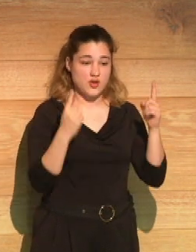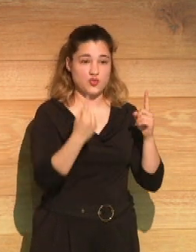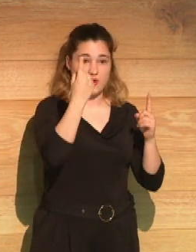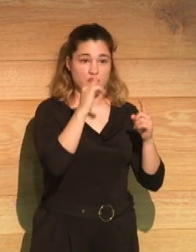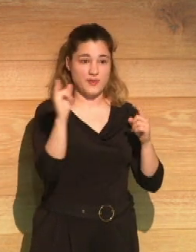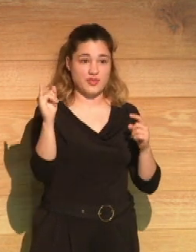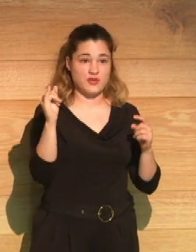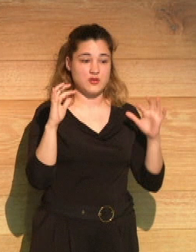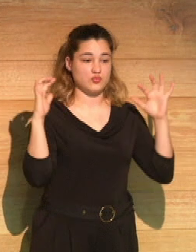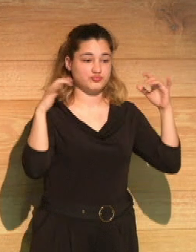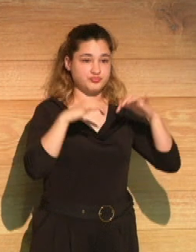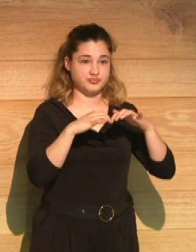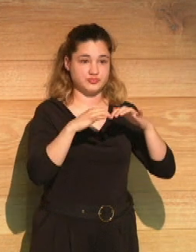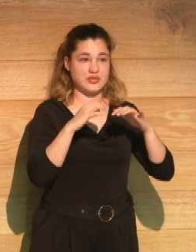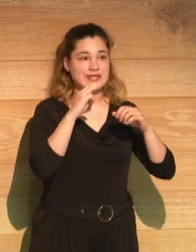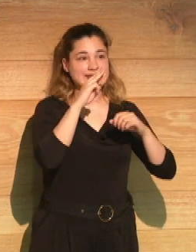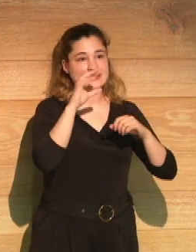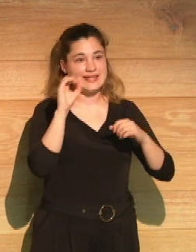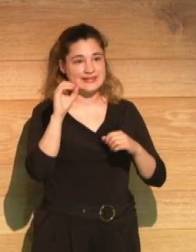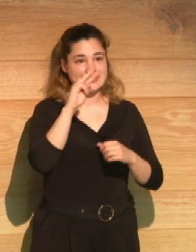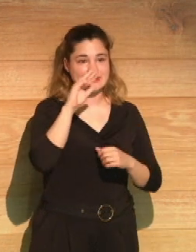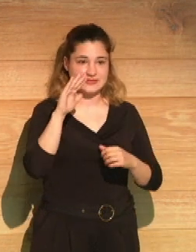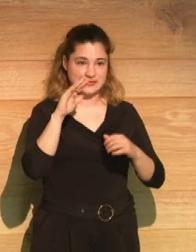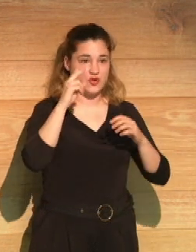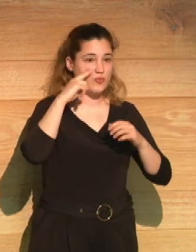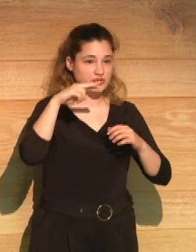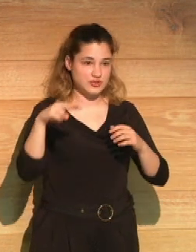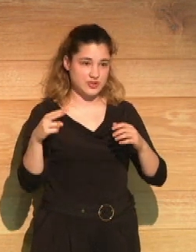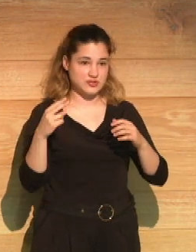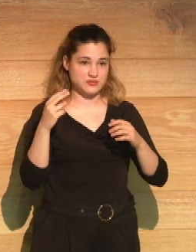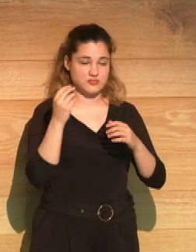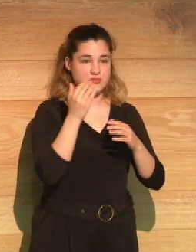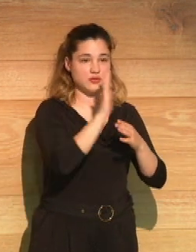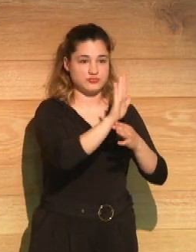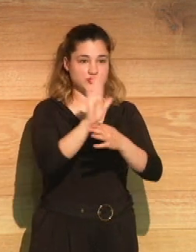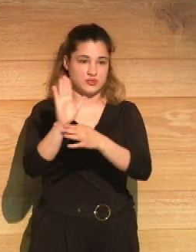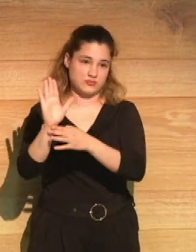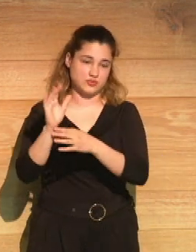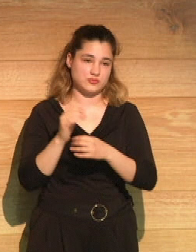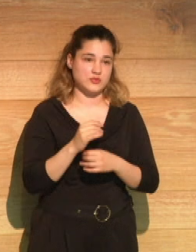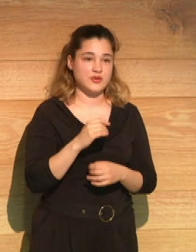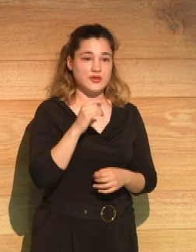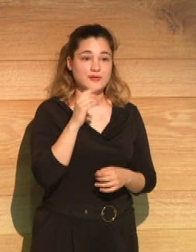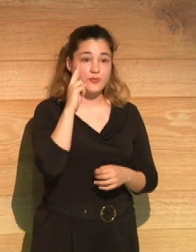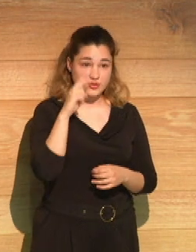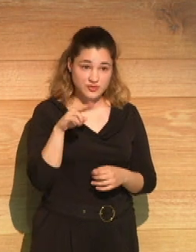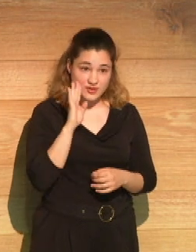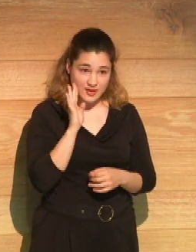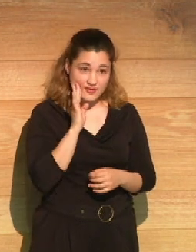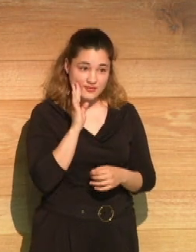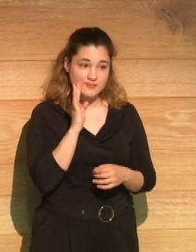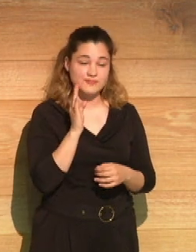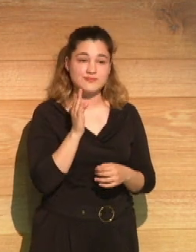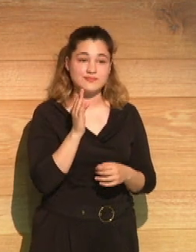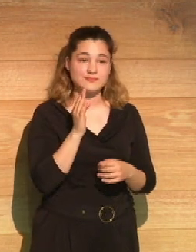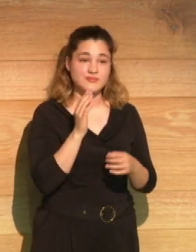entre 30, 35 exposiciones que están disponibles para circular, y estas exposiciones ayudan a